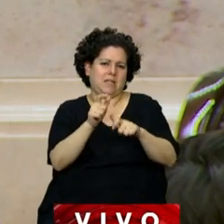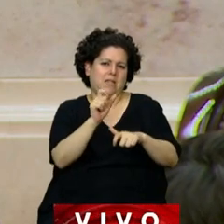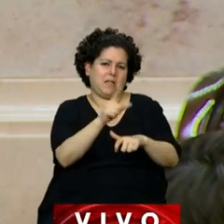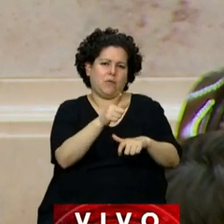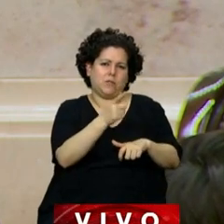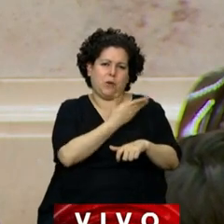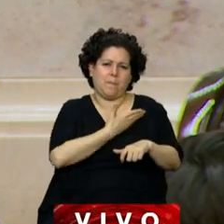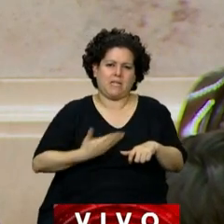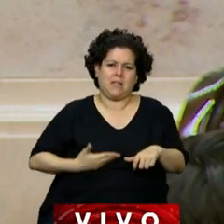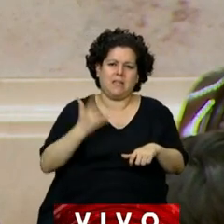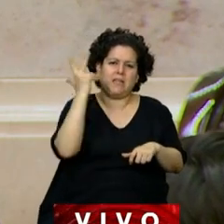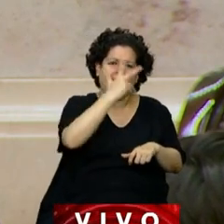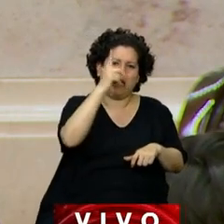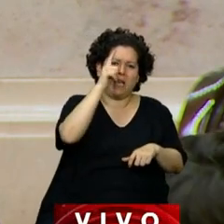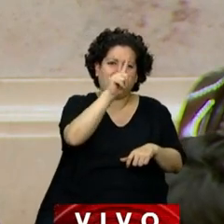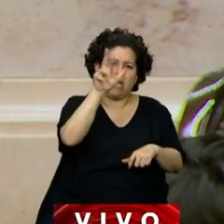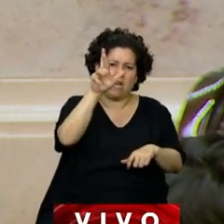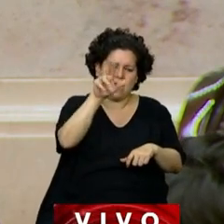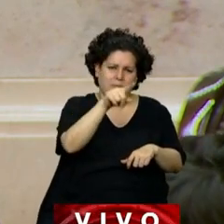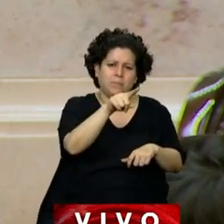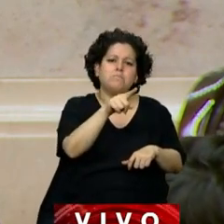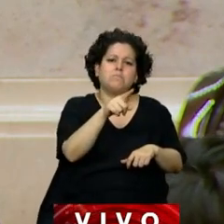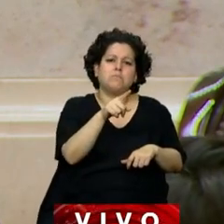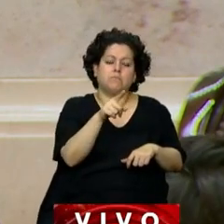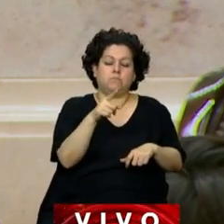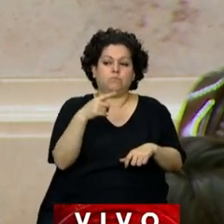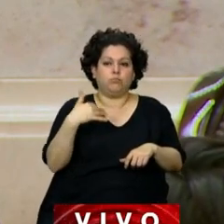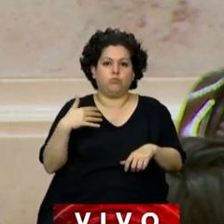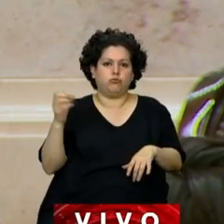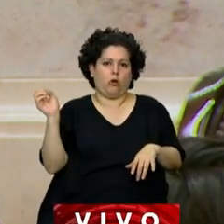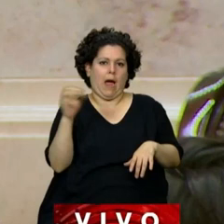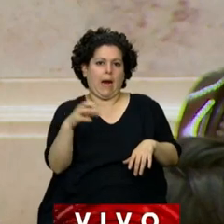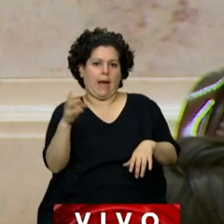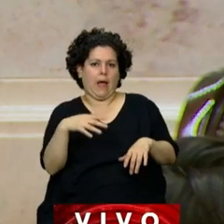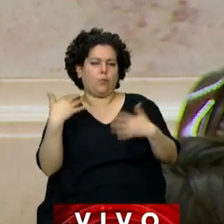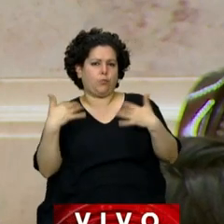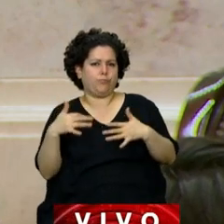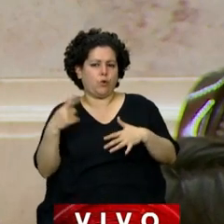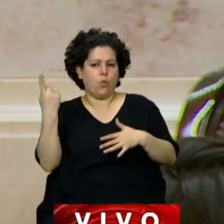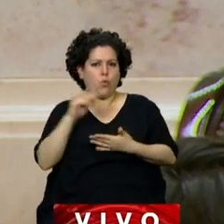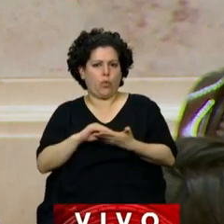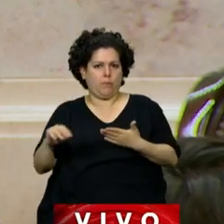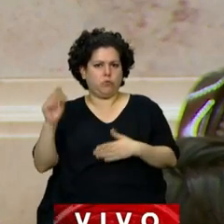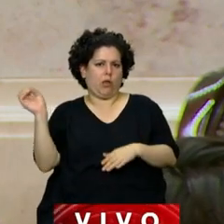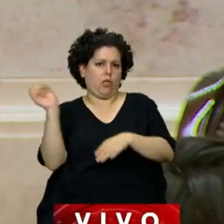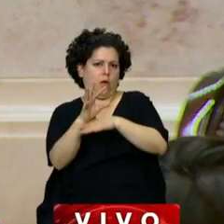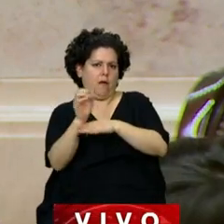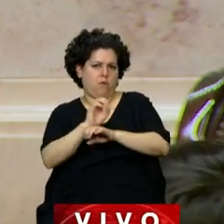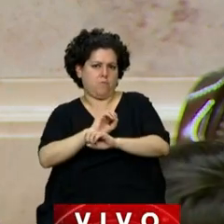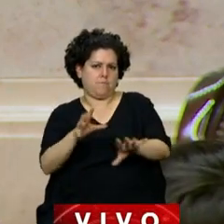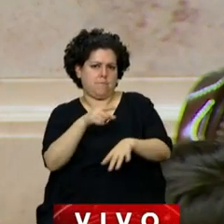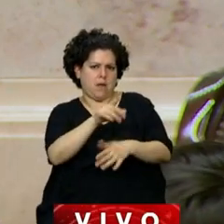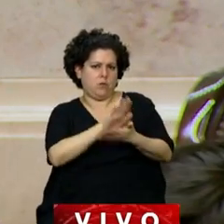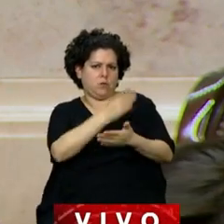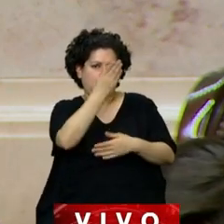Presupuesto, Carlos Heller, ante el agravio recibido por un diputado, tarea que ha